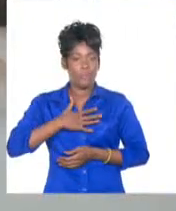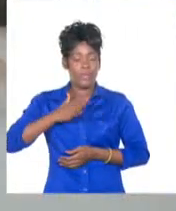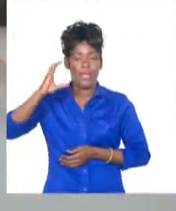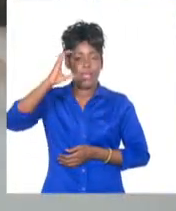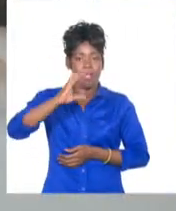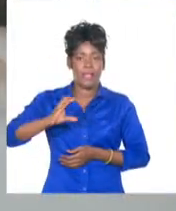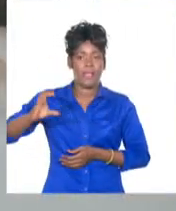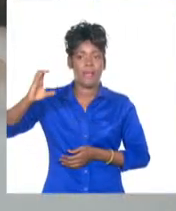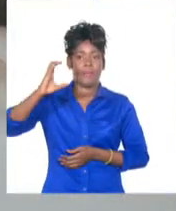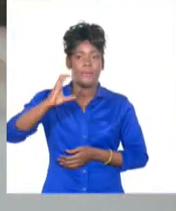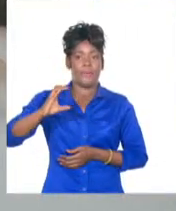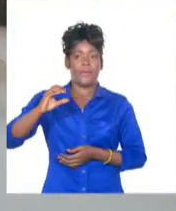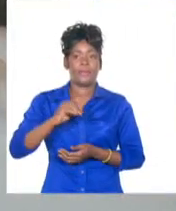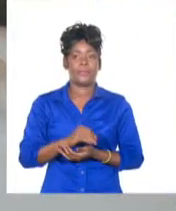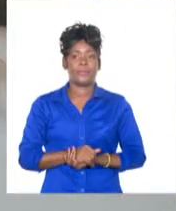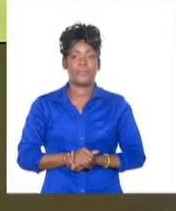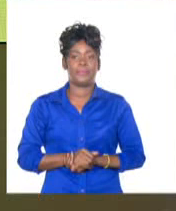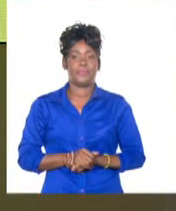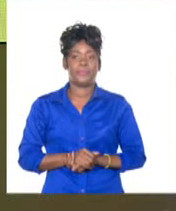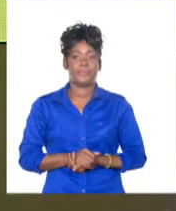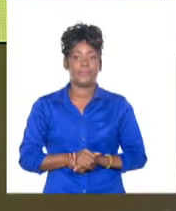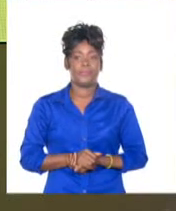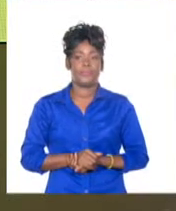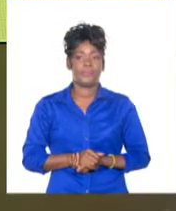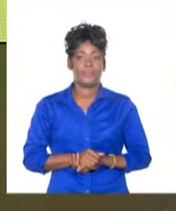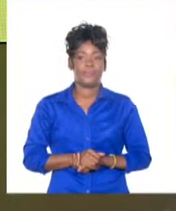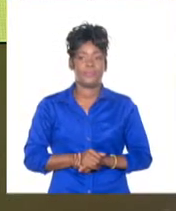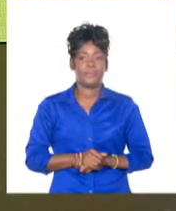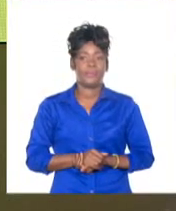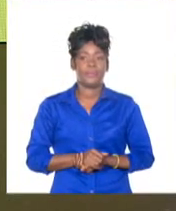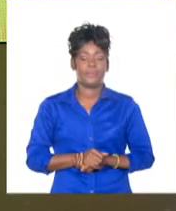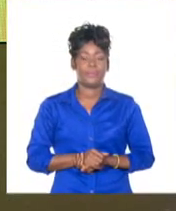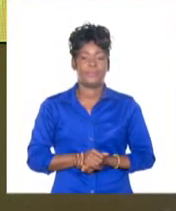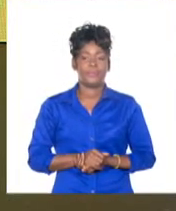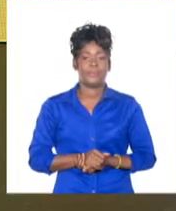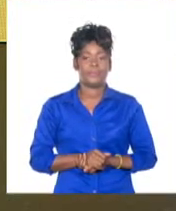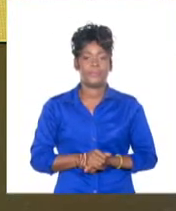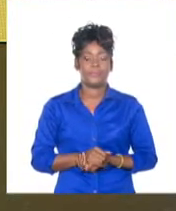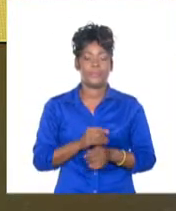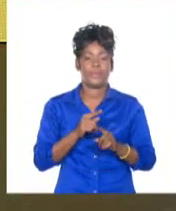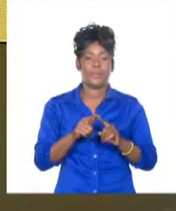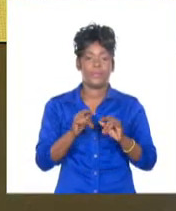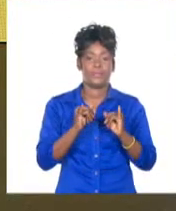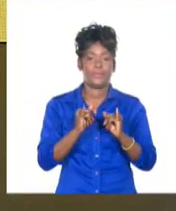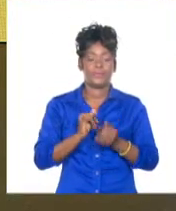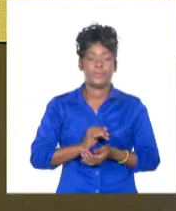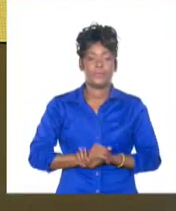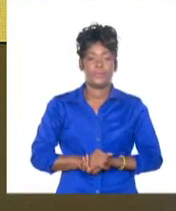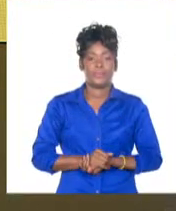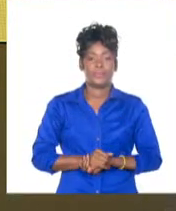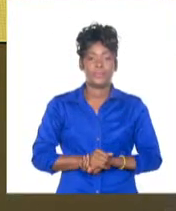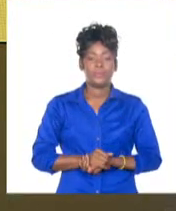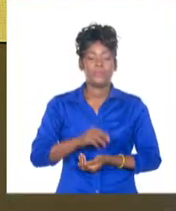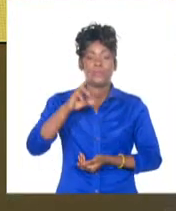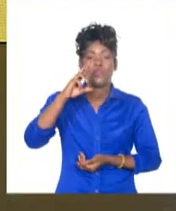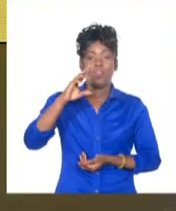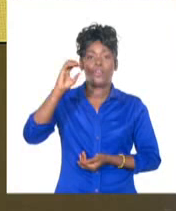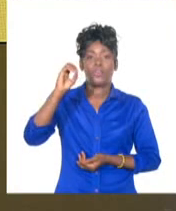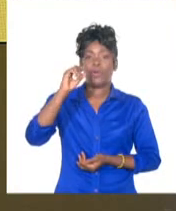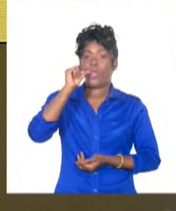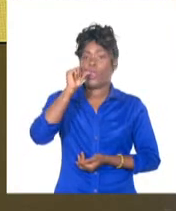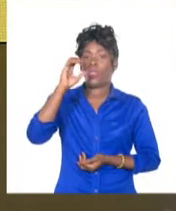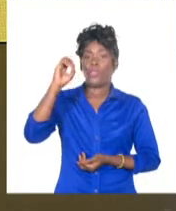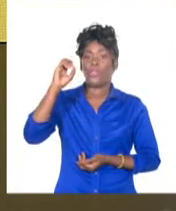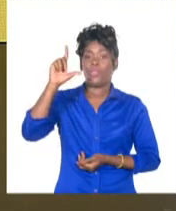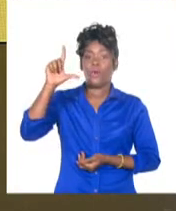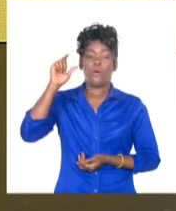Amargós, Canal Cubano de Noticias. Y Rodulfo Bayán García mantiene una trayectoria artística como